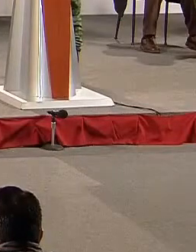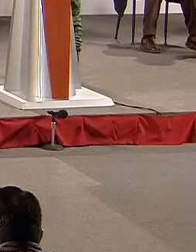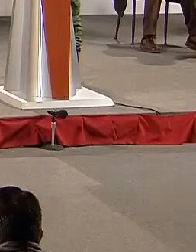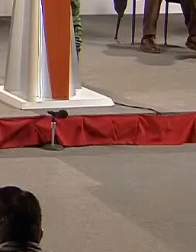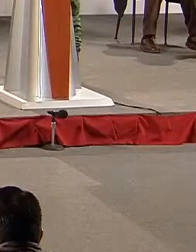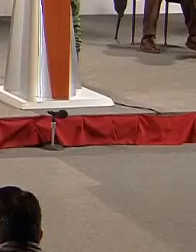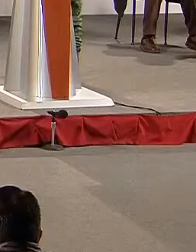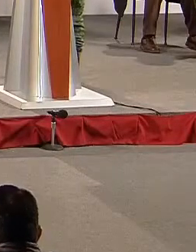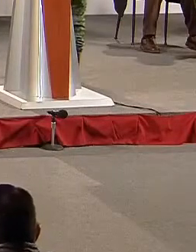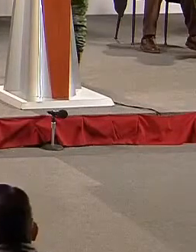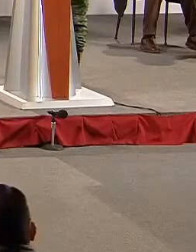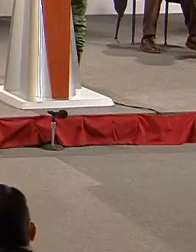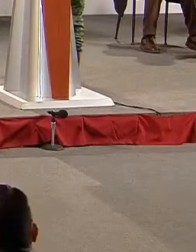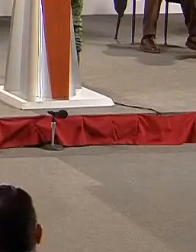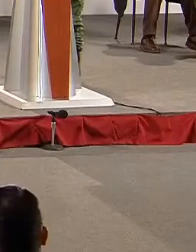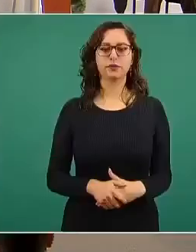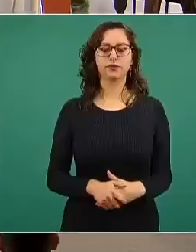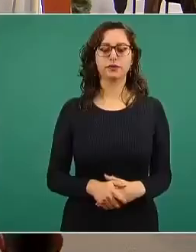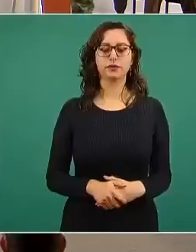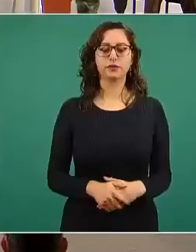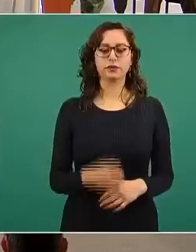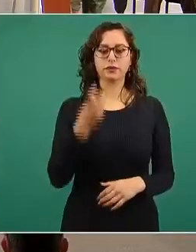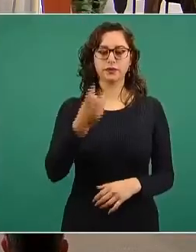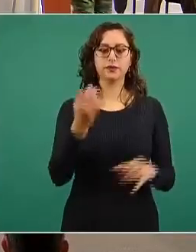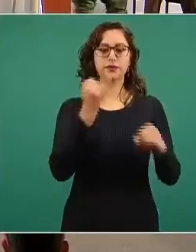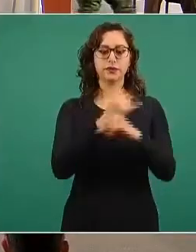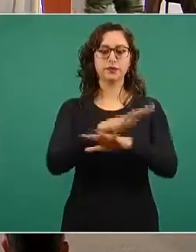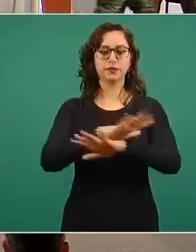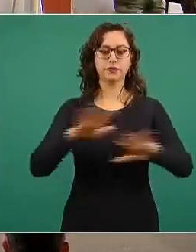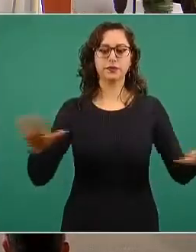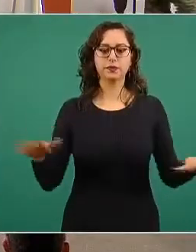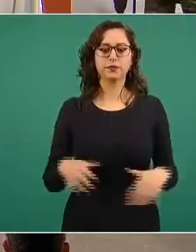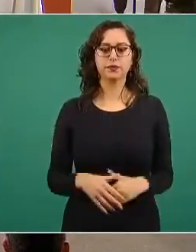Gobierno de México. Gracias, presidente.